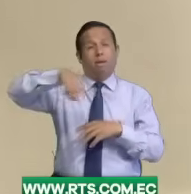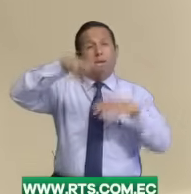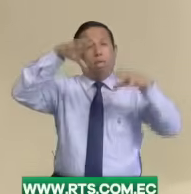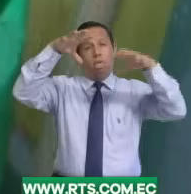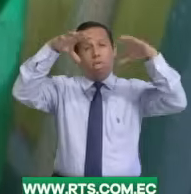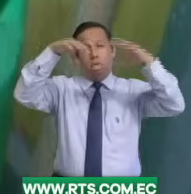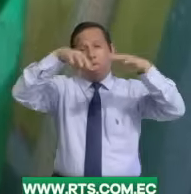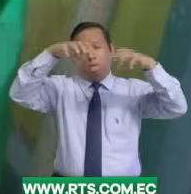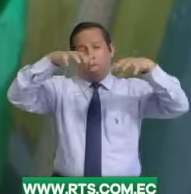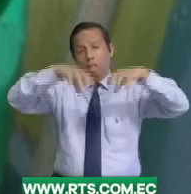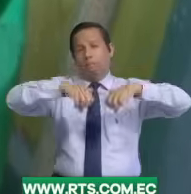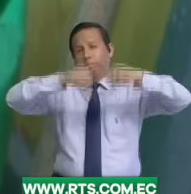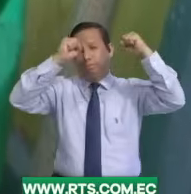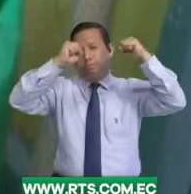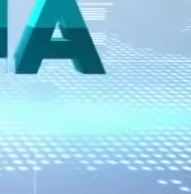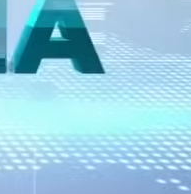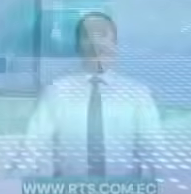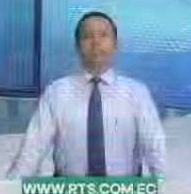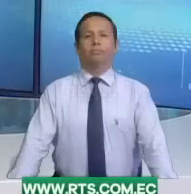intensificarse.